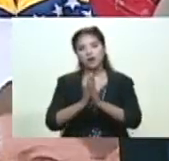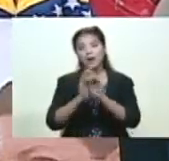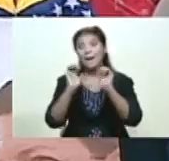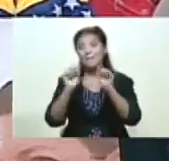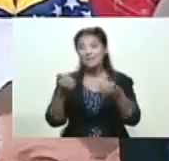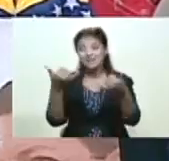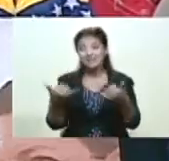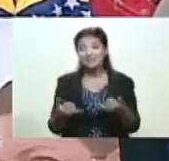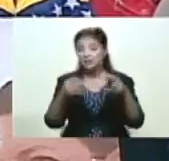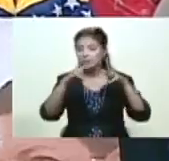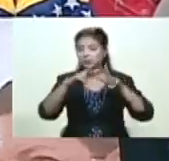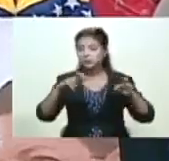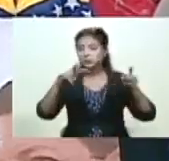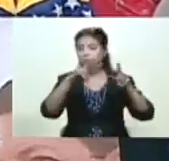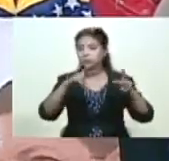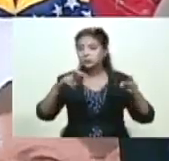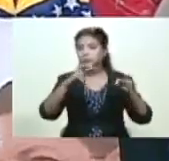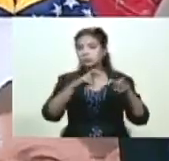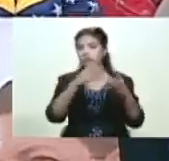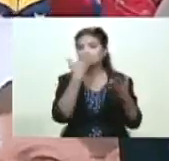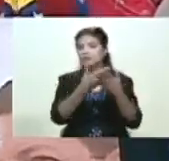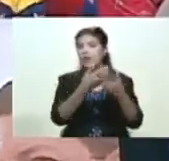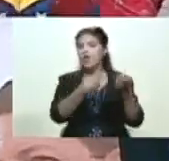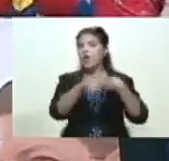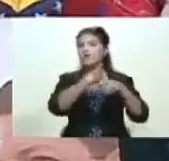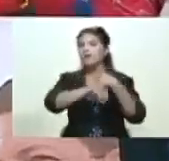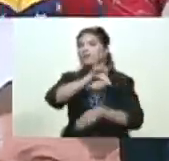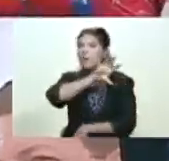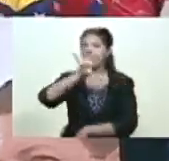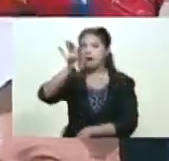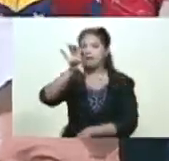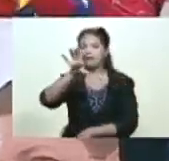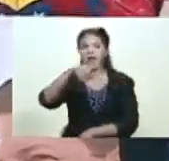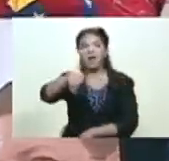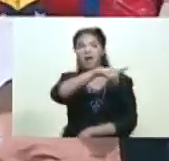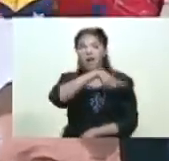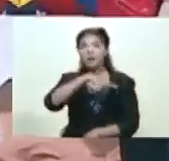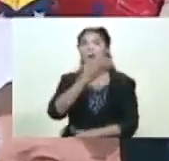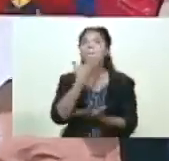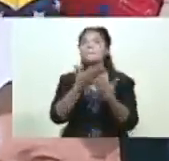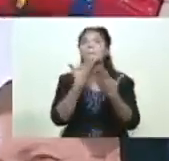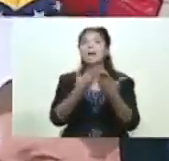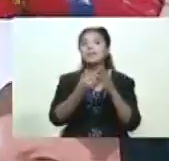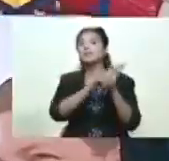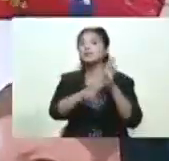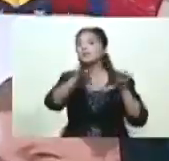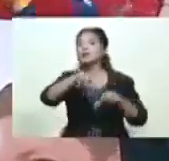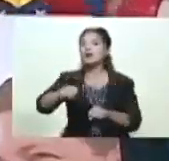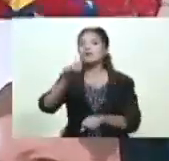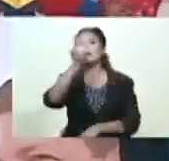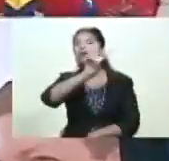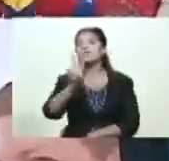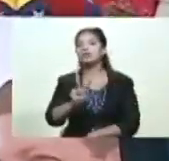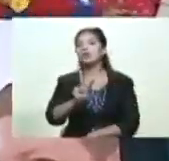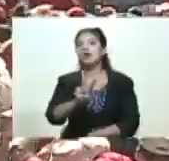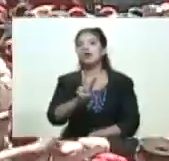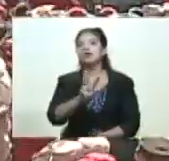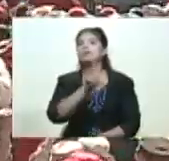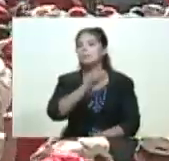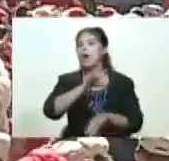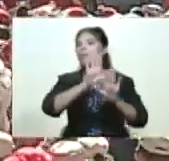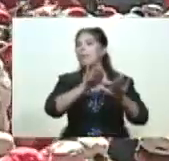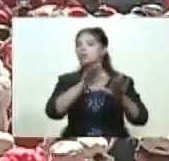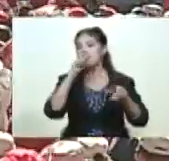inicie un proceso ante los vendepatria que han salido a pedir la intervención de Venezuela y apoyar